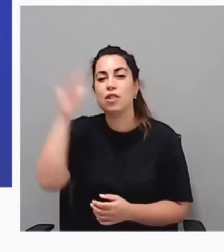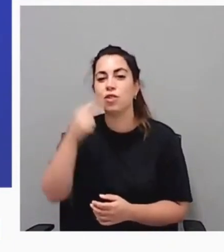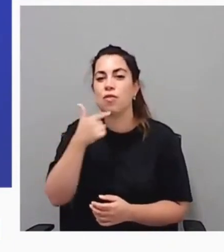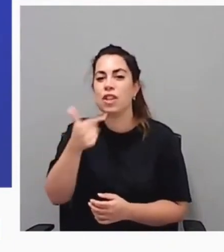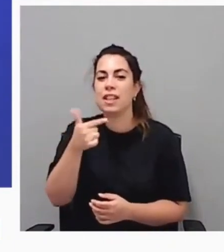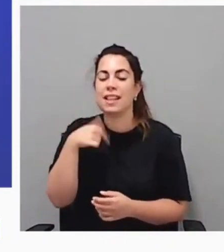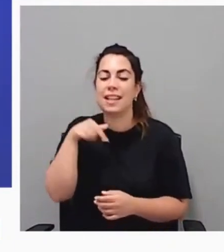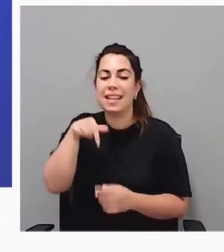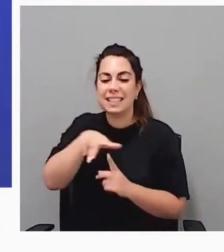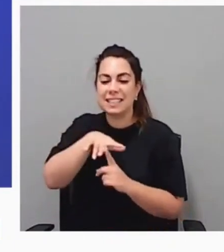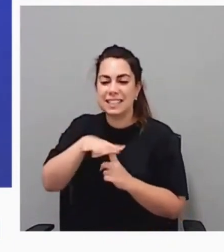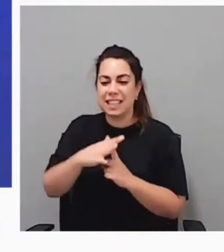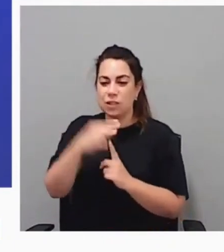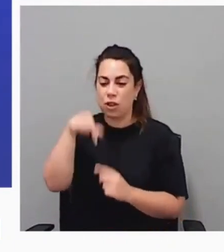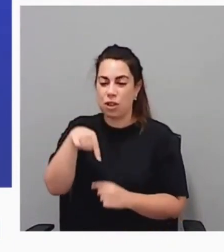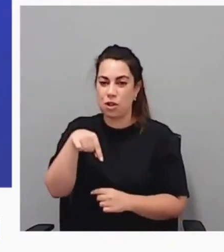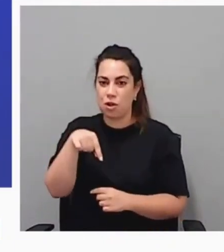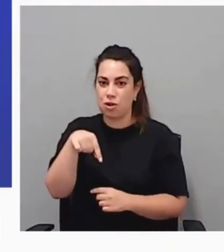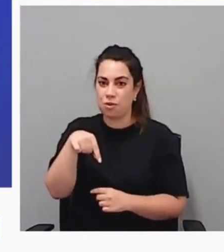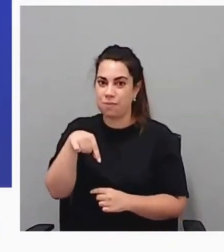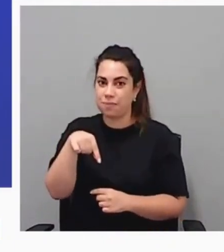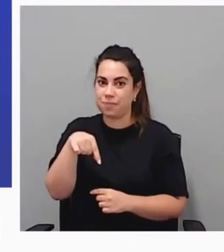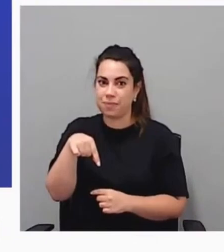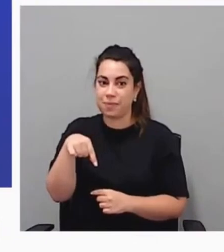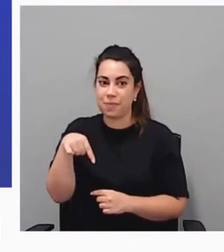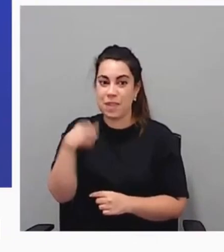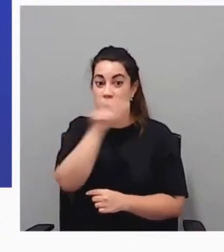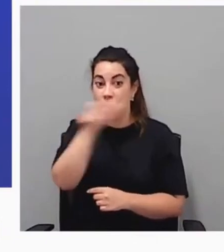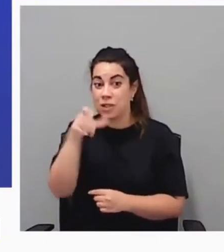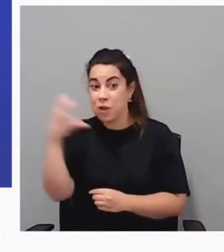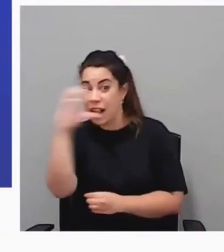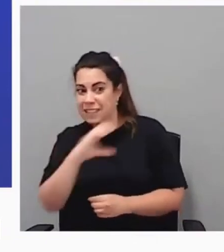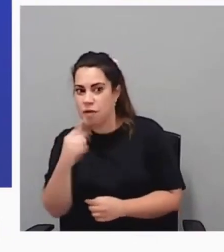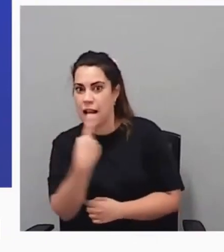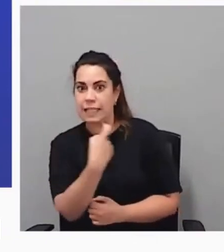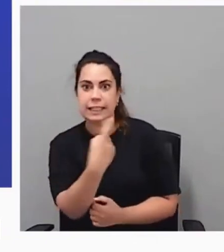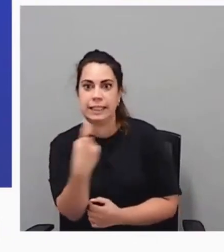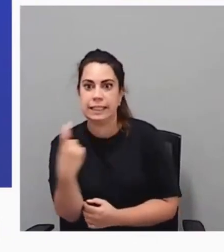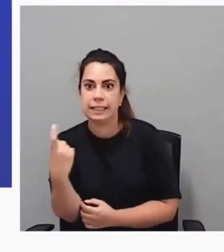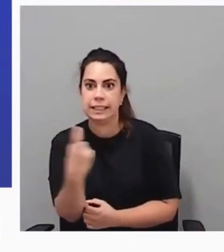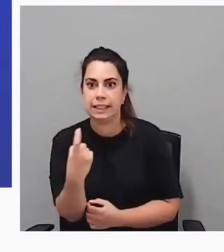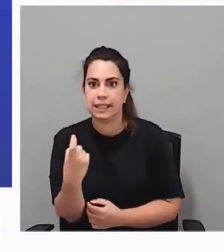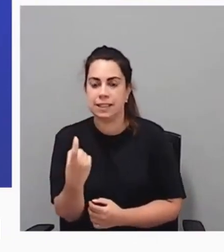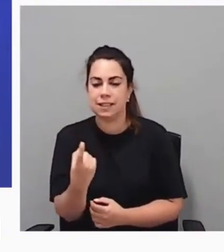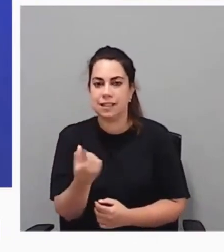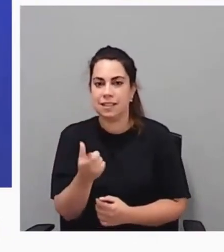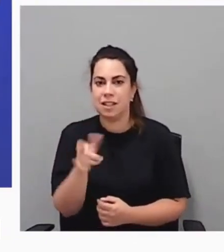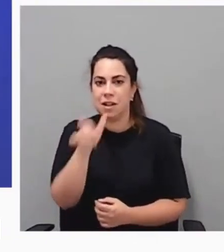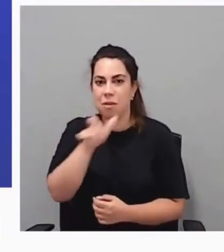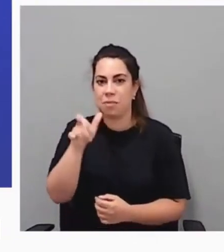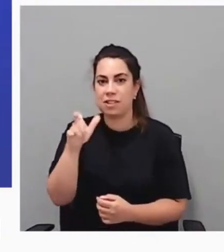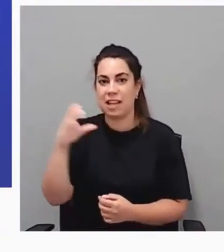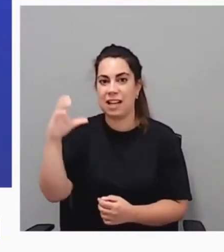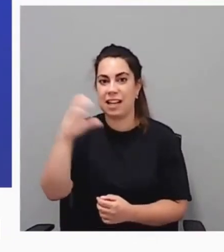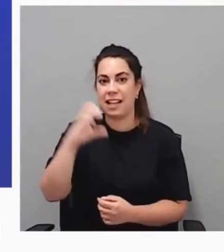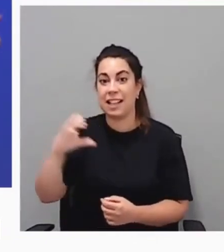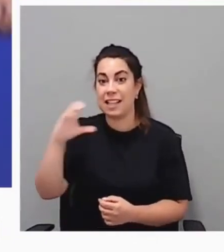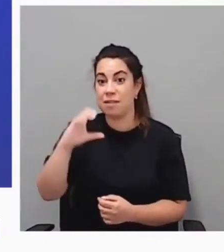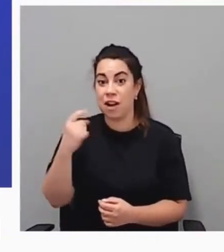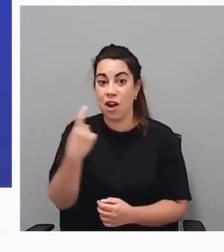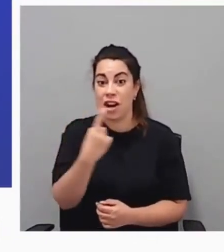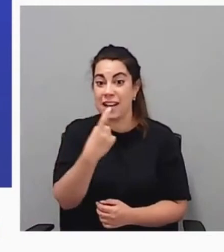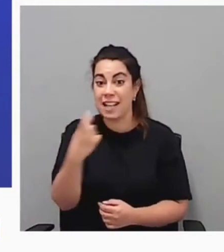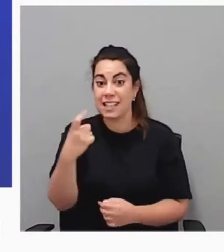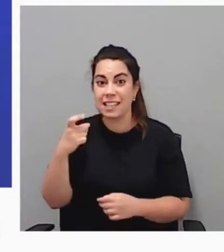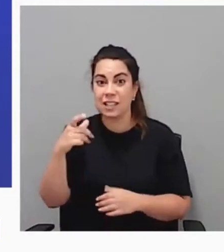situación en la que necesitamos a los científicos es una situación en la que los científicos pintaron el mundo y necesitamos a los